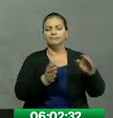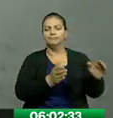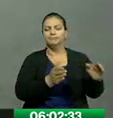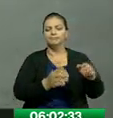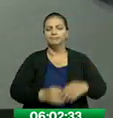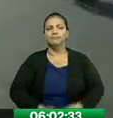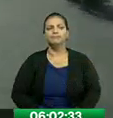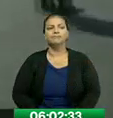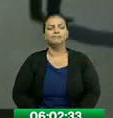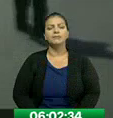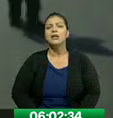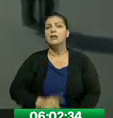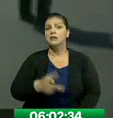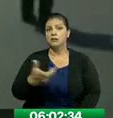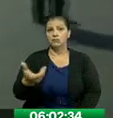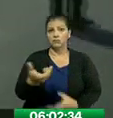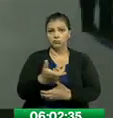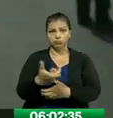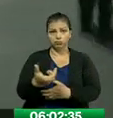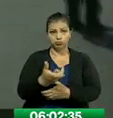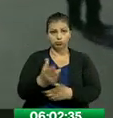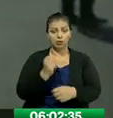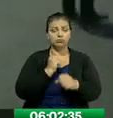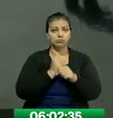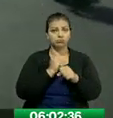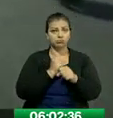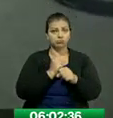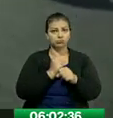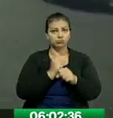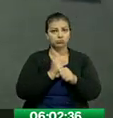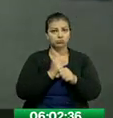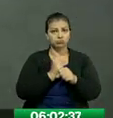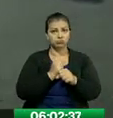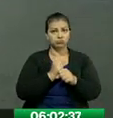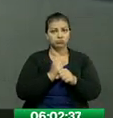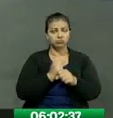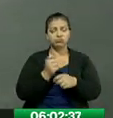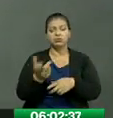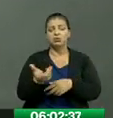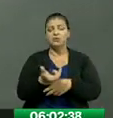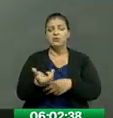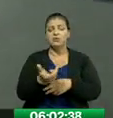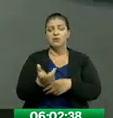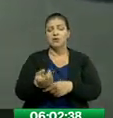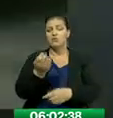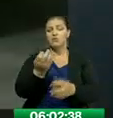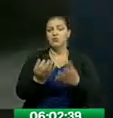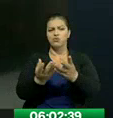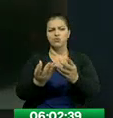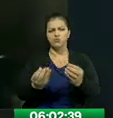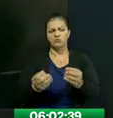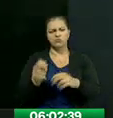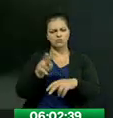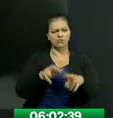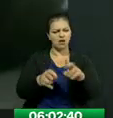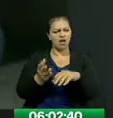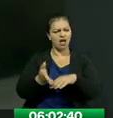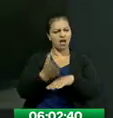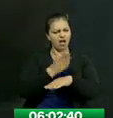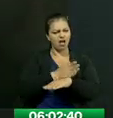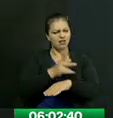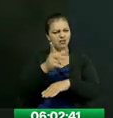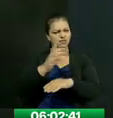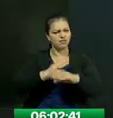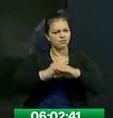Casaca Roja también llegarán a investigar a ver qué pasó. ¿Qué pasó con este carro? ¿Tuvo mantenimiento? ¿Qué se inflamó?